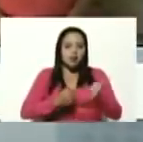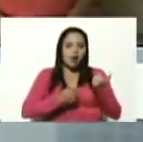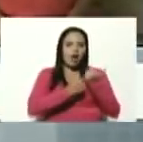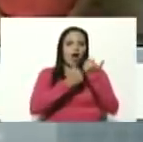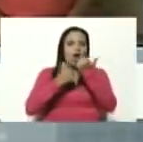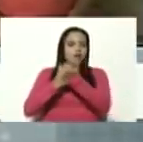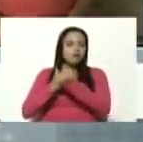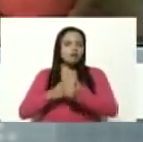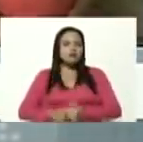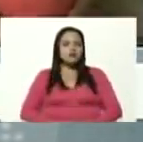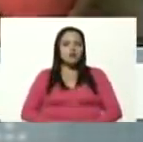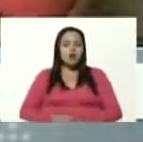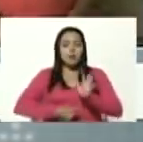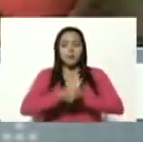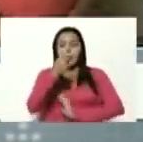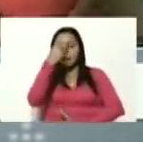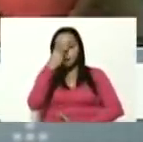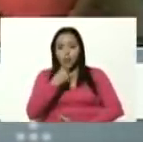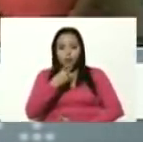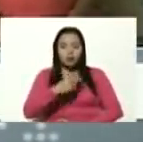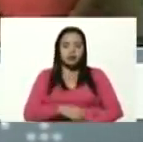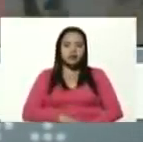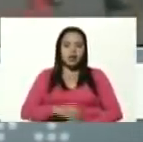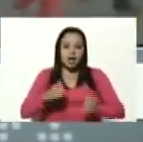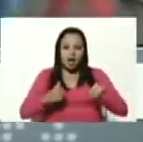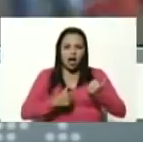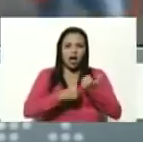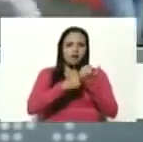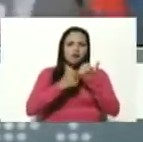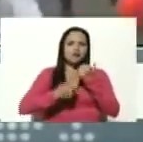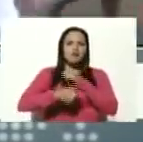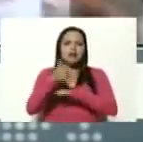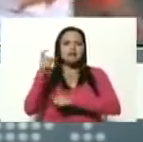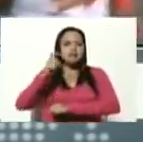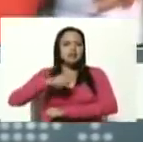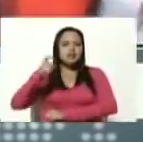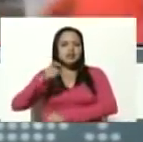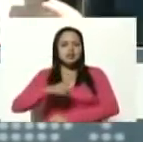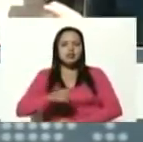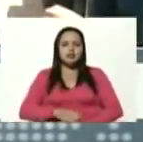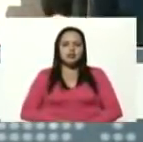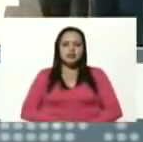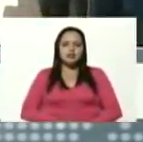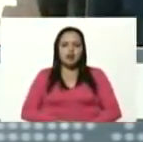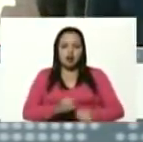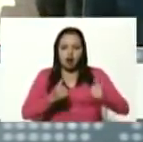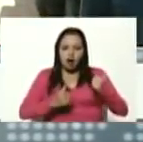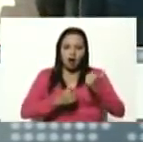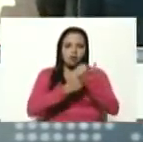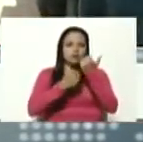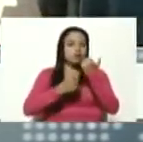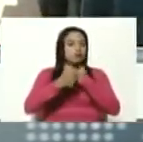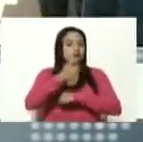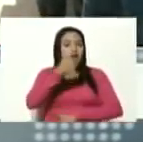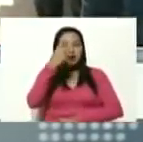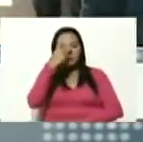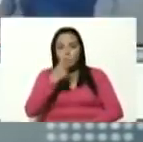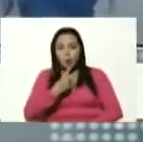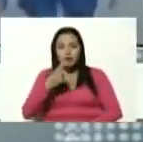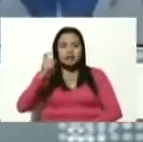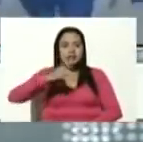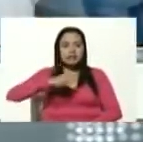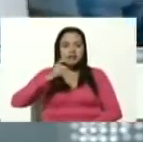y el apoyo a los más pobres, el apoyo a los que más necesitan, el apoyo a los más pobres, a los que más